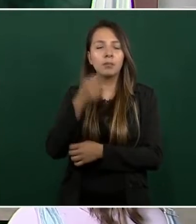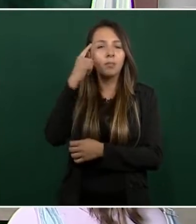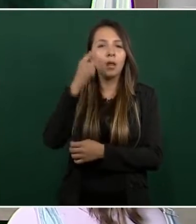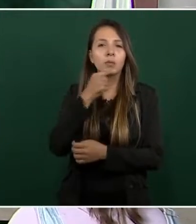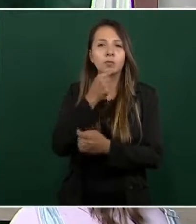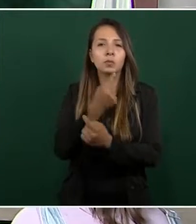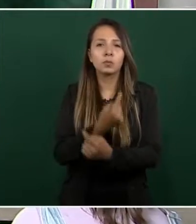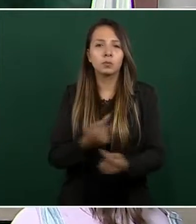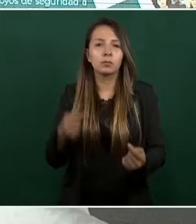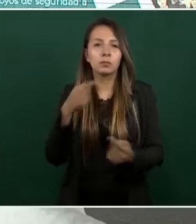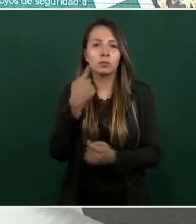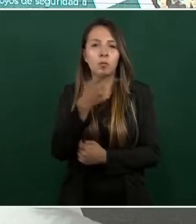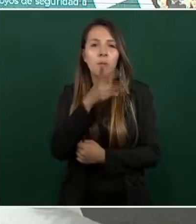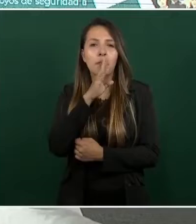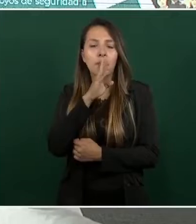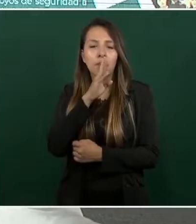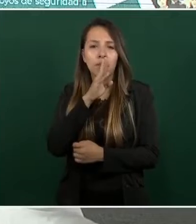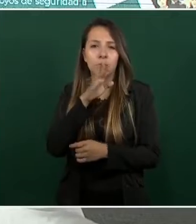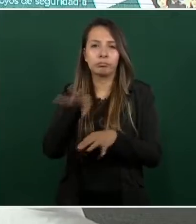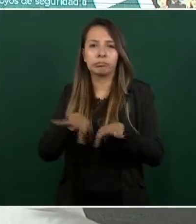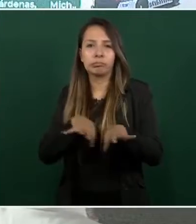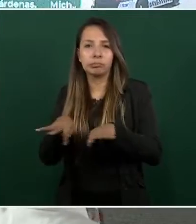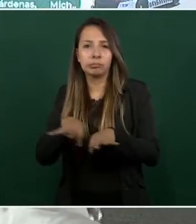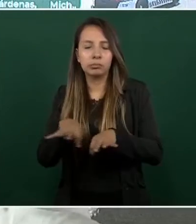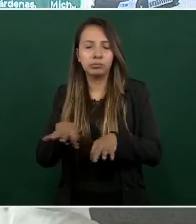madres trabajadoras. Adelante.